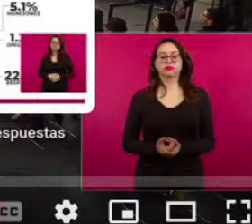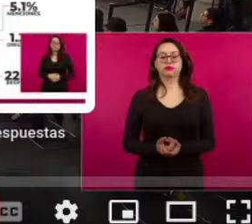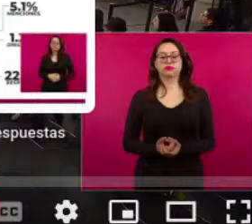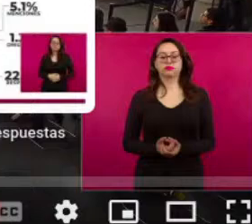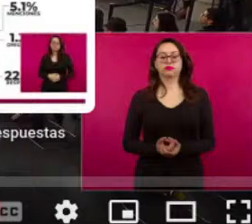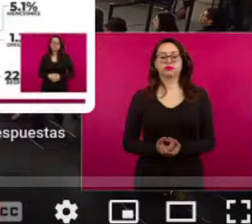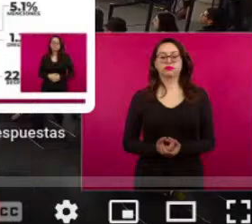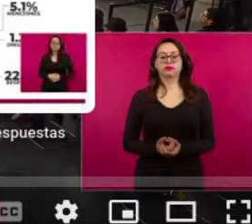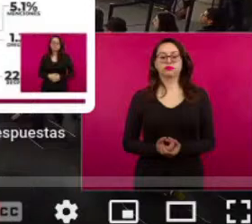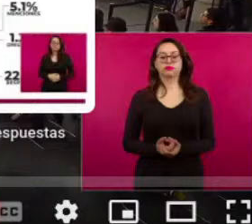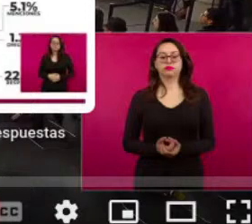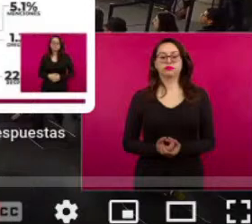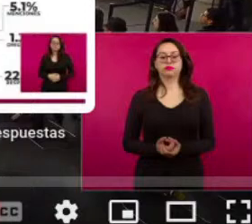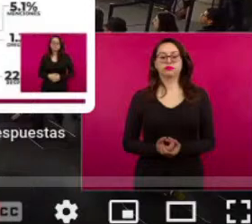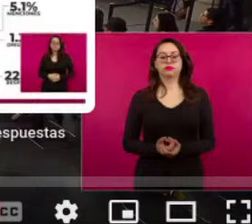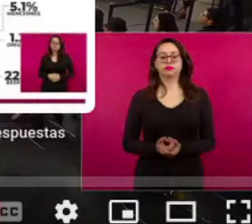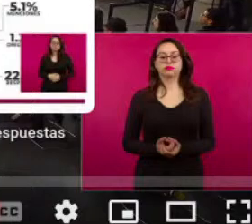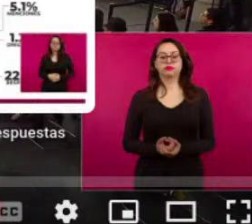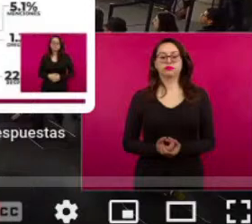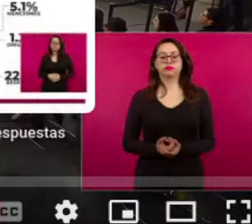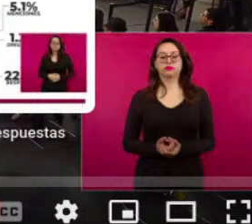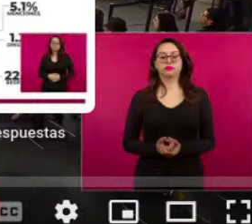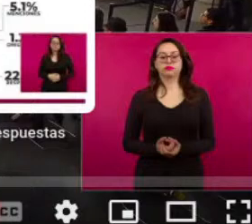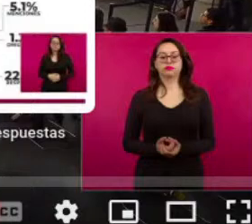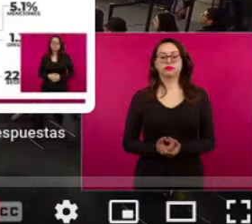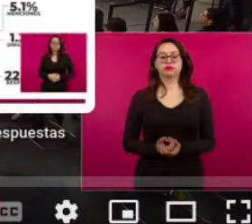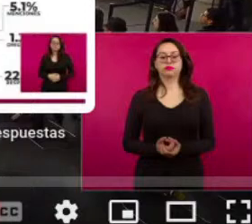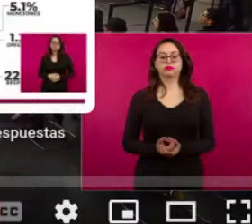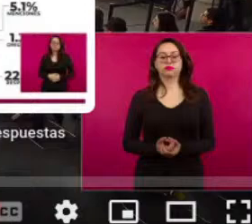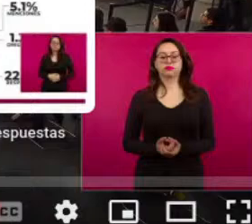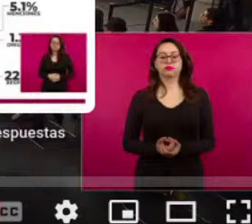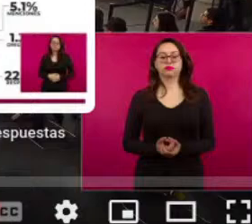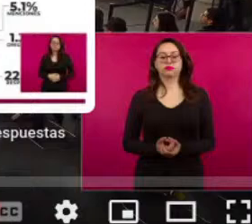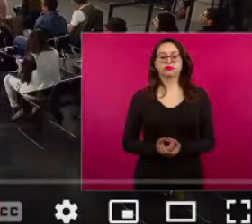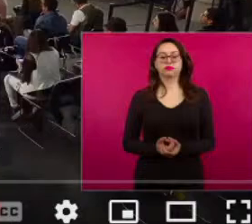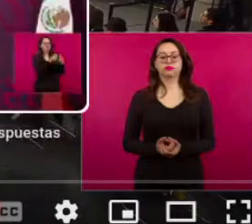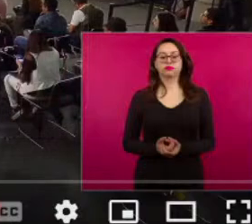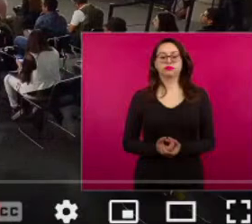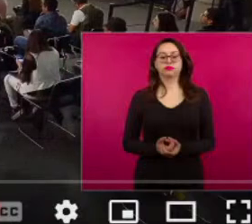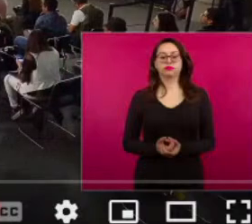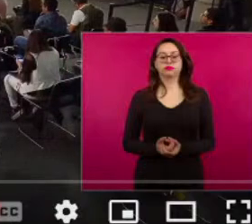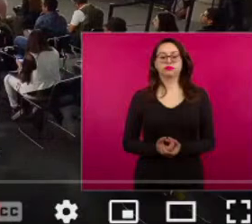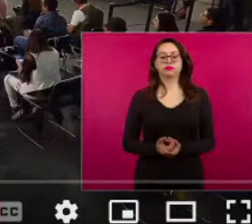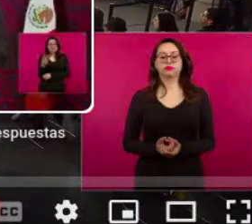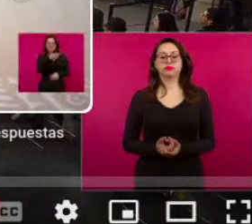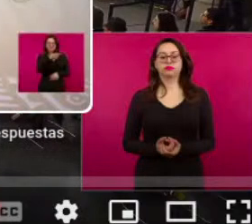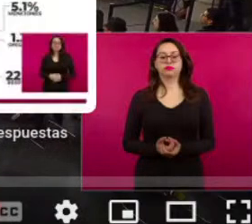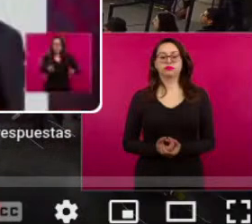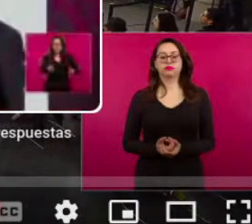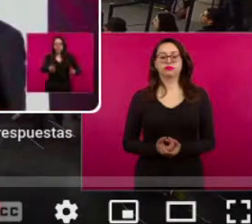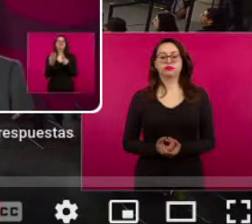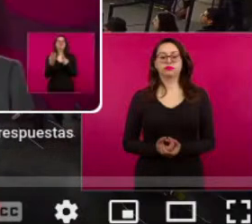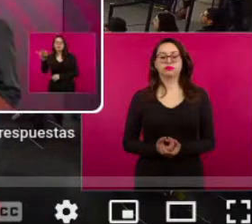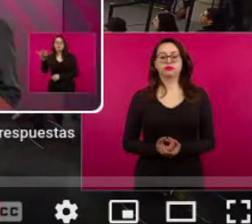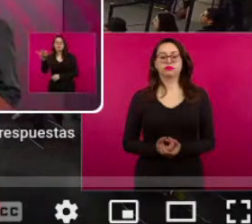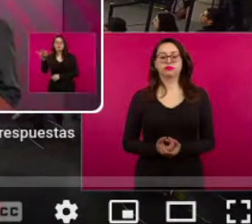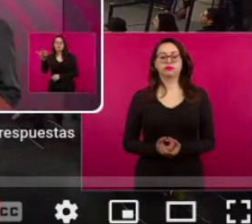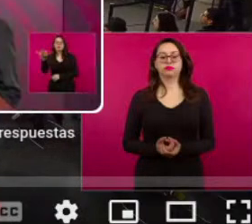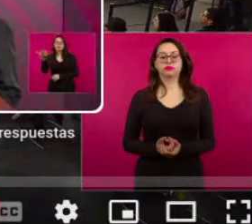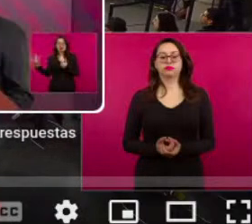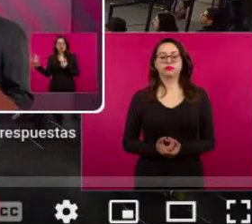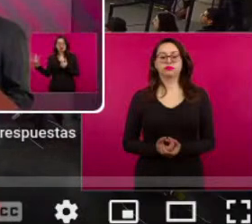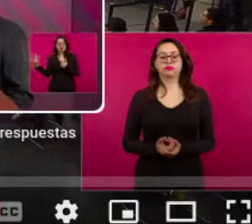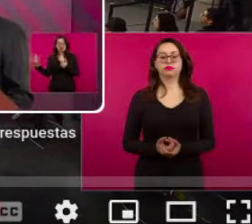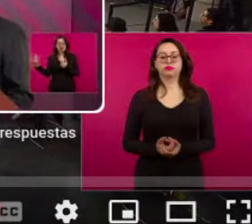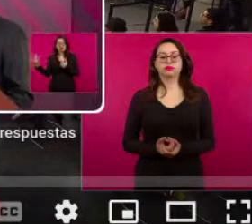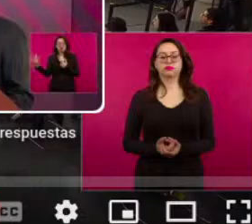él remata la nota, lo están entrevistando y remata la nota diciendo: a eso es a lo que los llevó la estrategia de